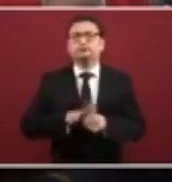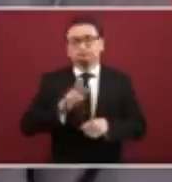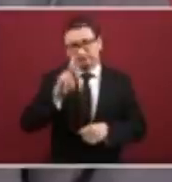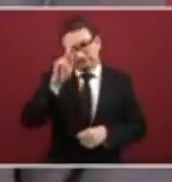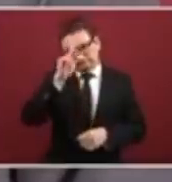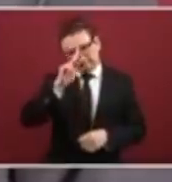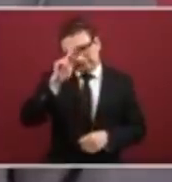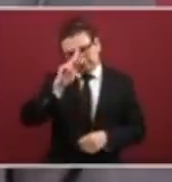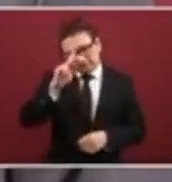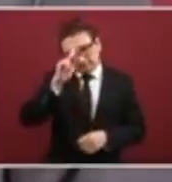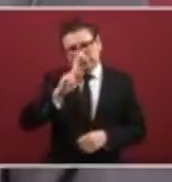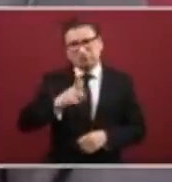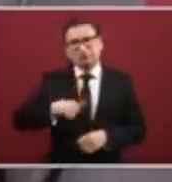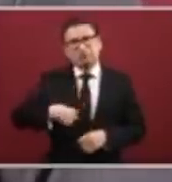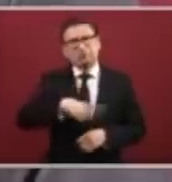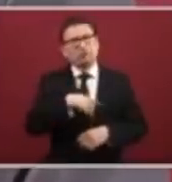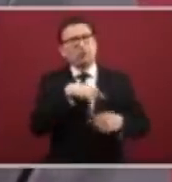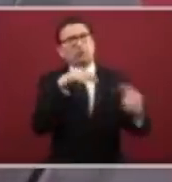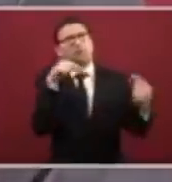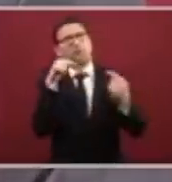no vamos a pelearnos,